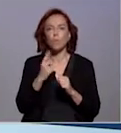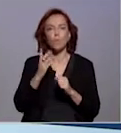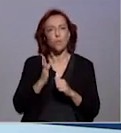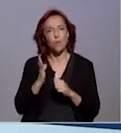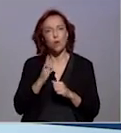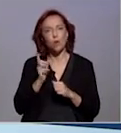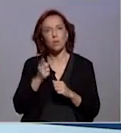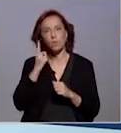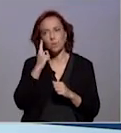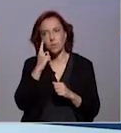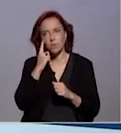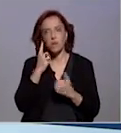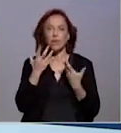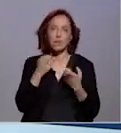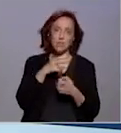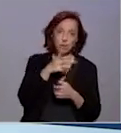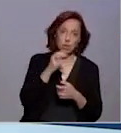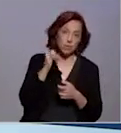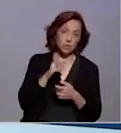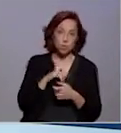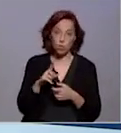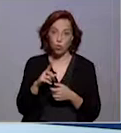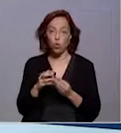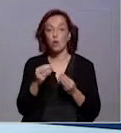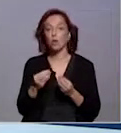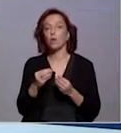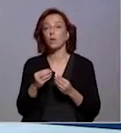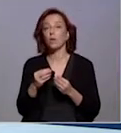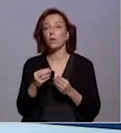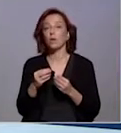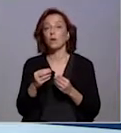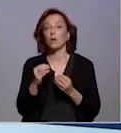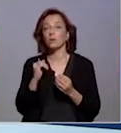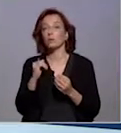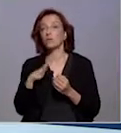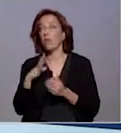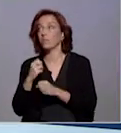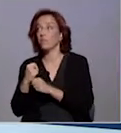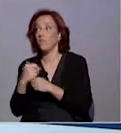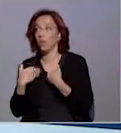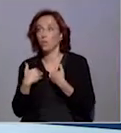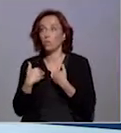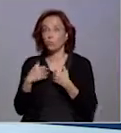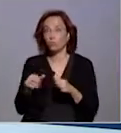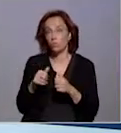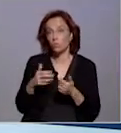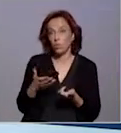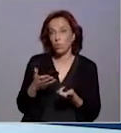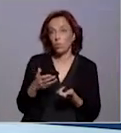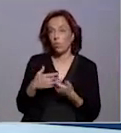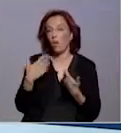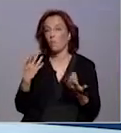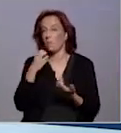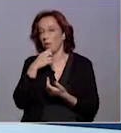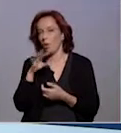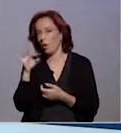también tiene que pensar si quiere tener hijos o no y cuál es la demanda del otro lado que no es sólo digo a igual condición decimos la capa que contrata